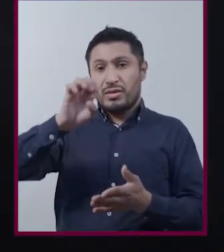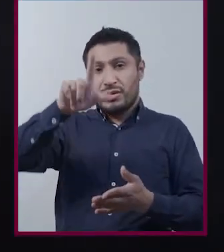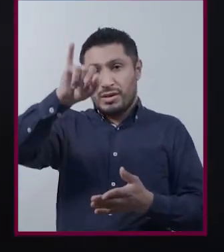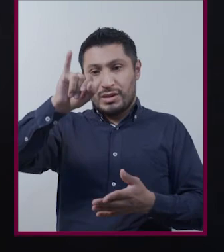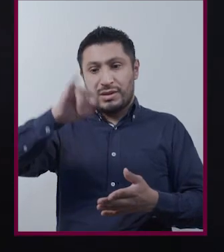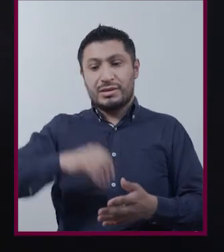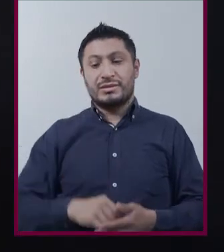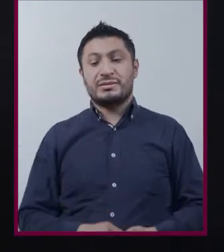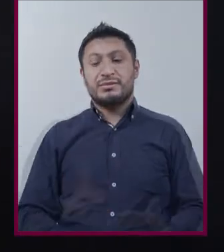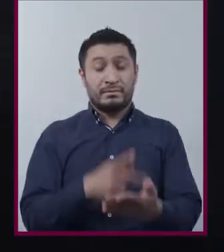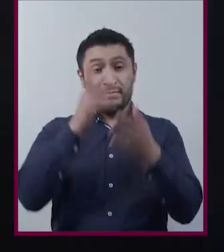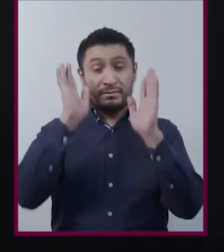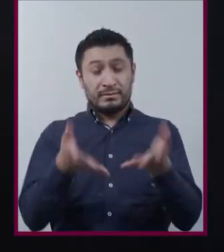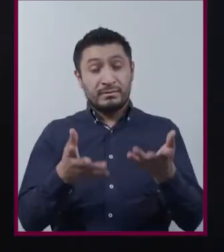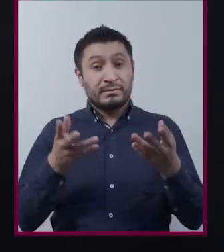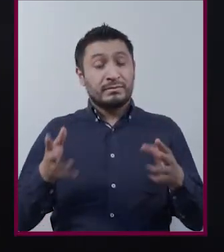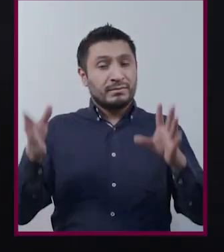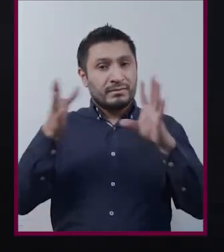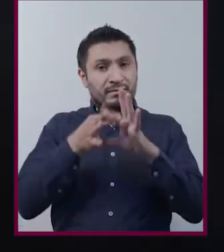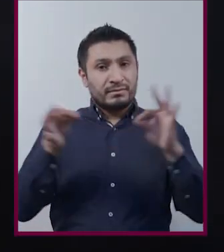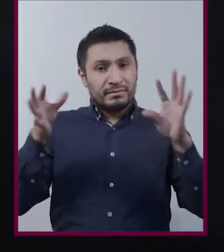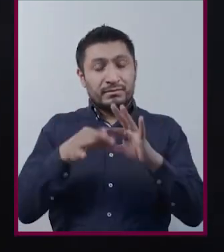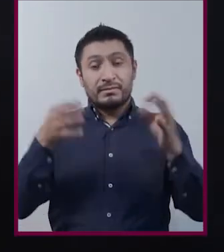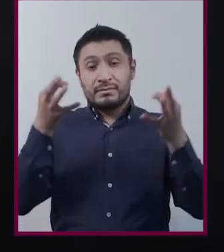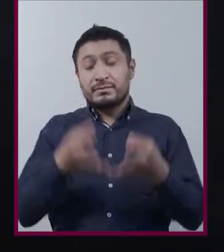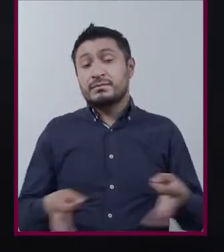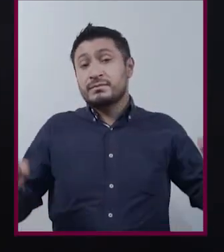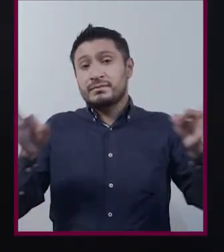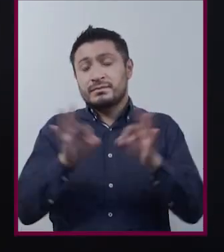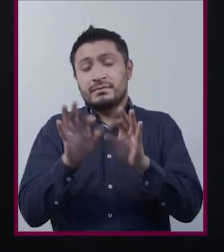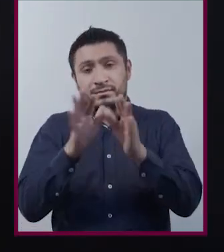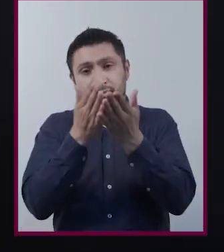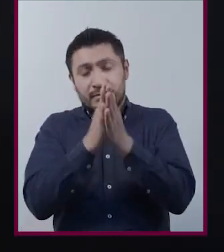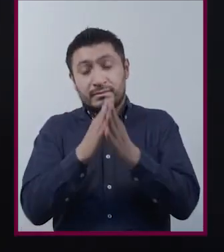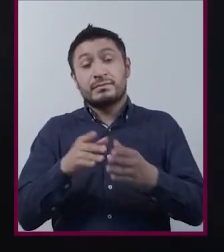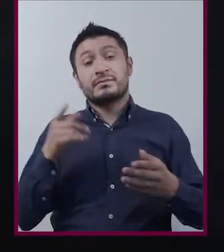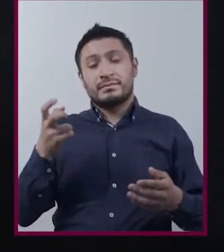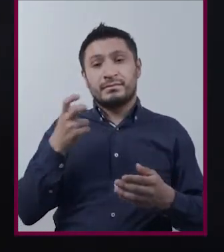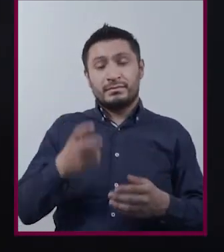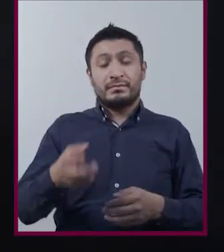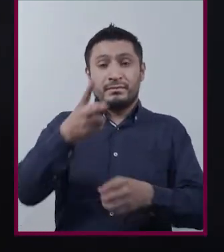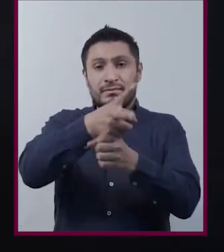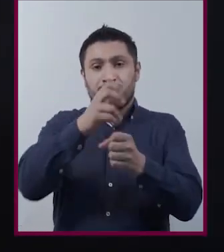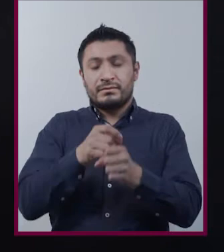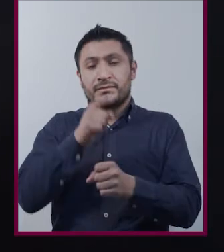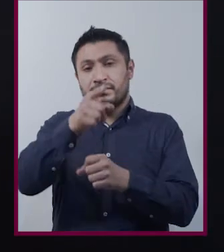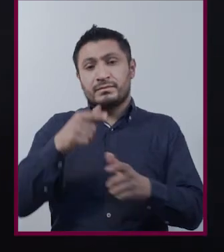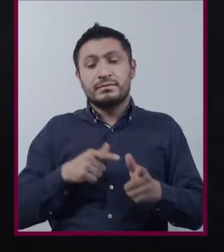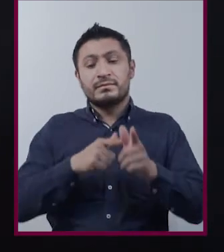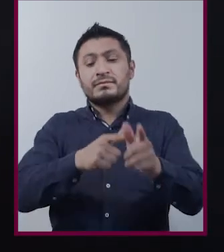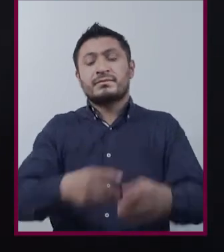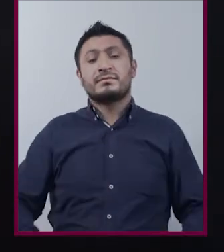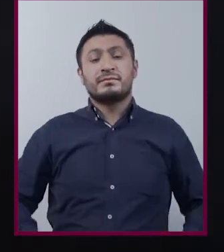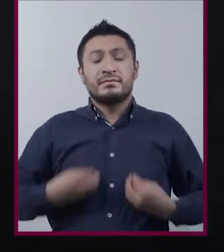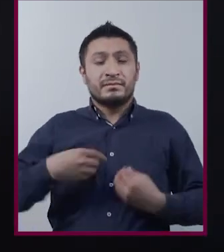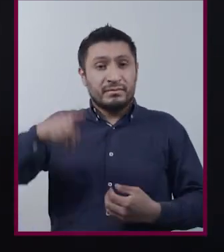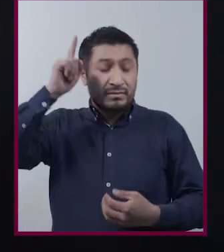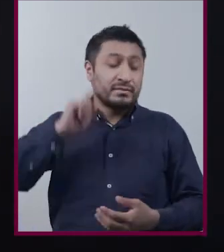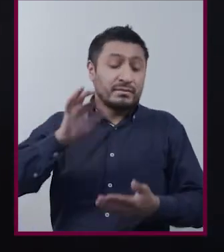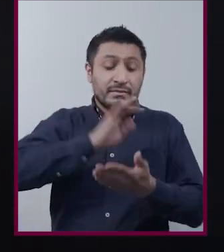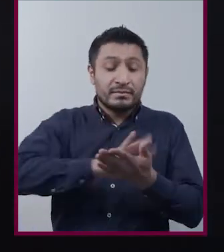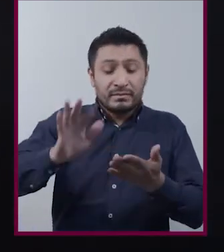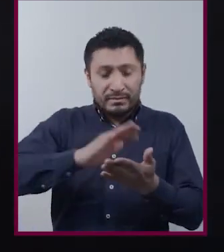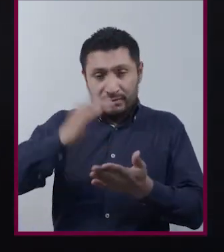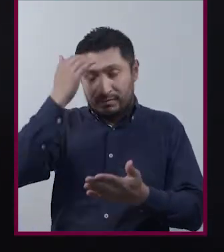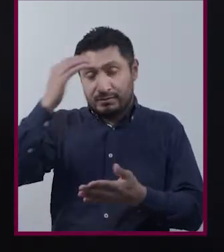Una vez hecha esta pausa, para escuchar la relevancia de la obra de Campobello, te invito a continuar con la vida de esta escritora y